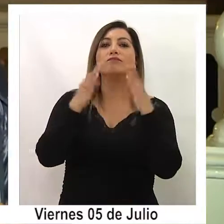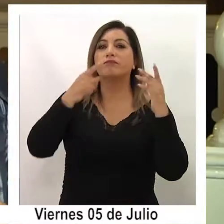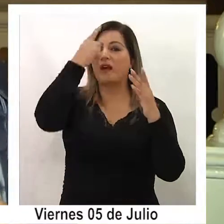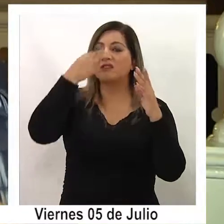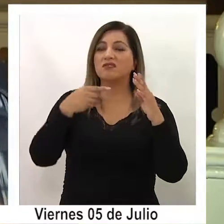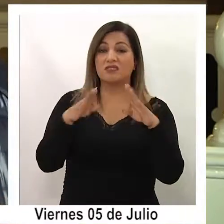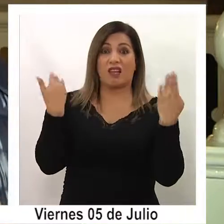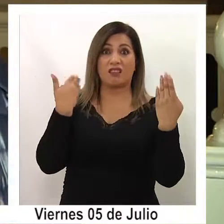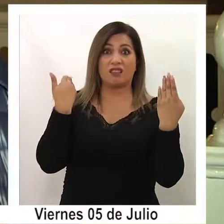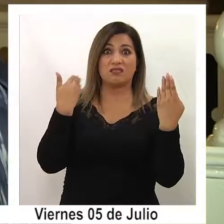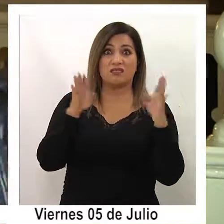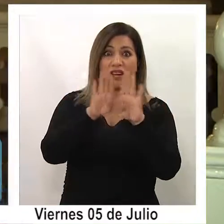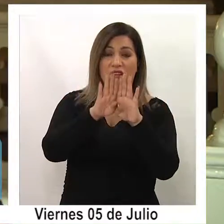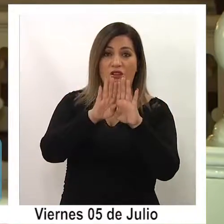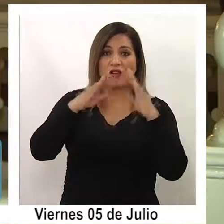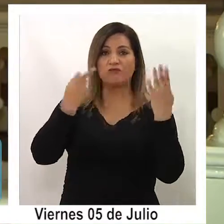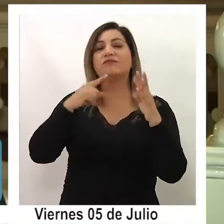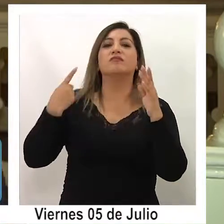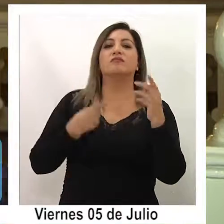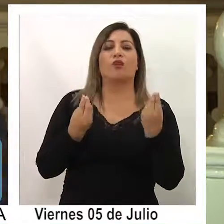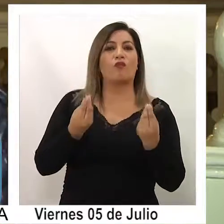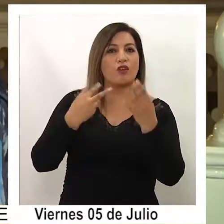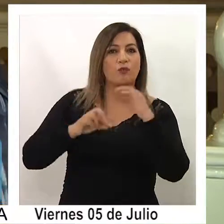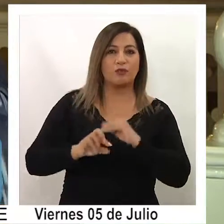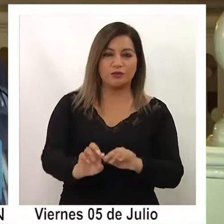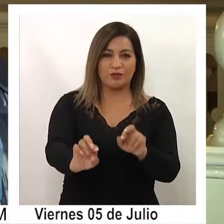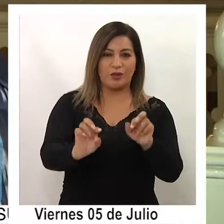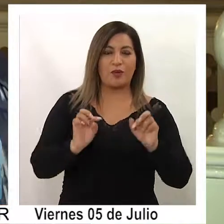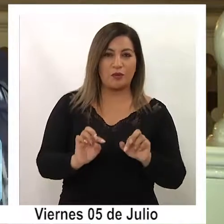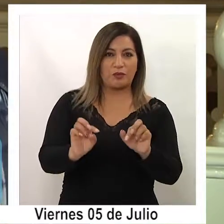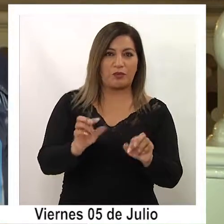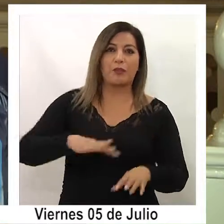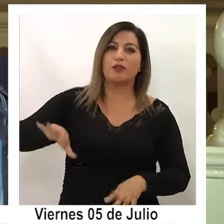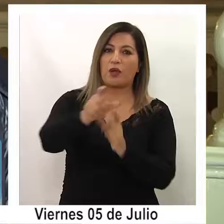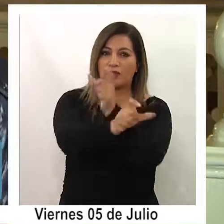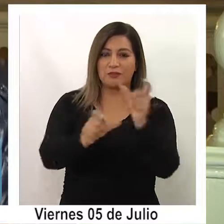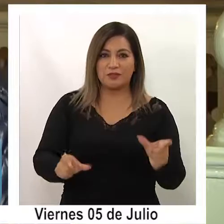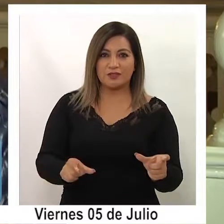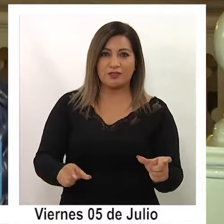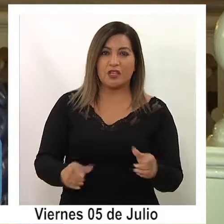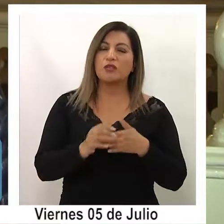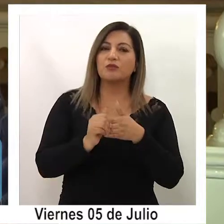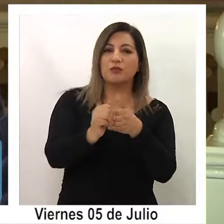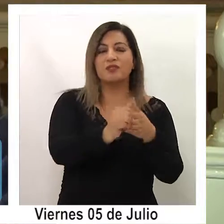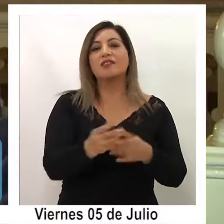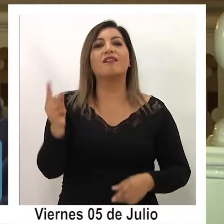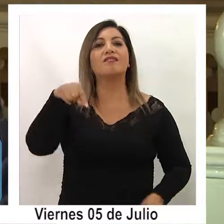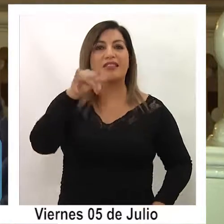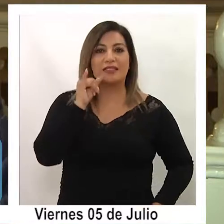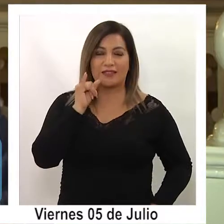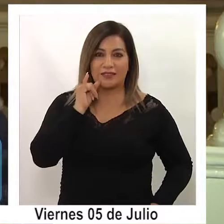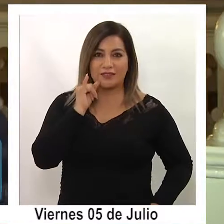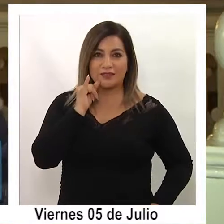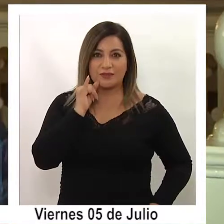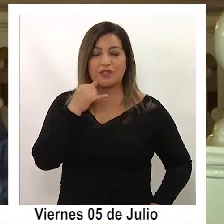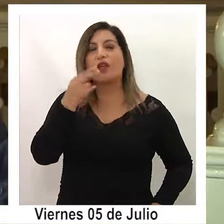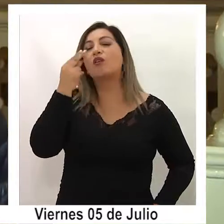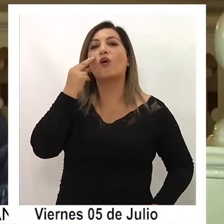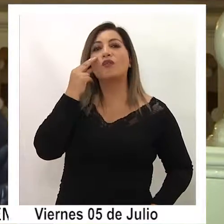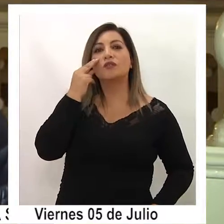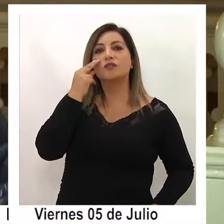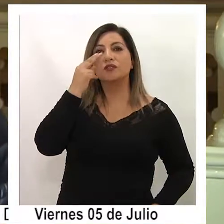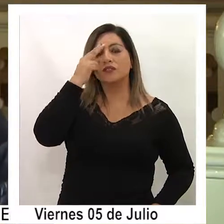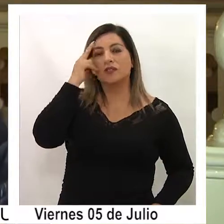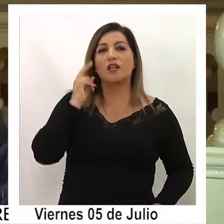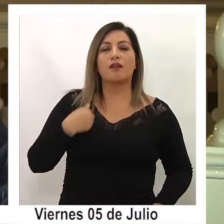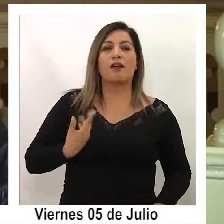museo que estaba cerrado, que es una buena oportunidad para toda la gente, para todos los turistas que están en la ciudad, conocer